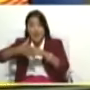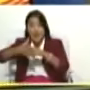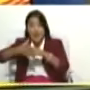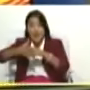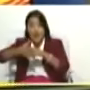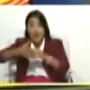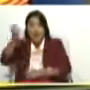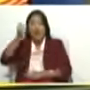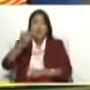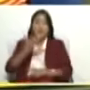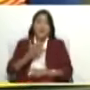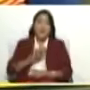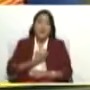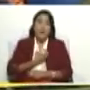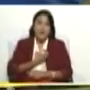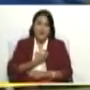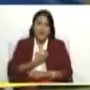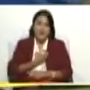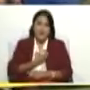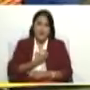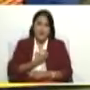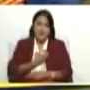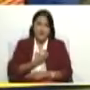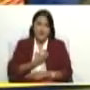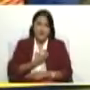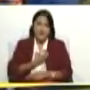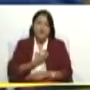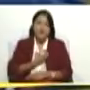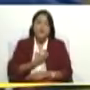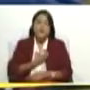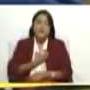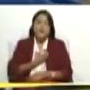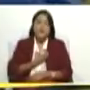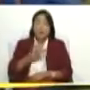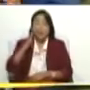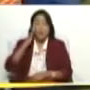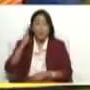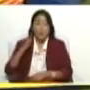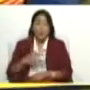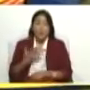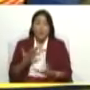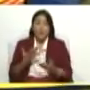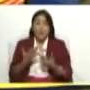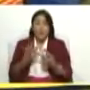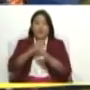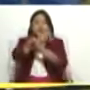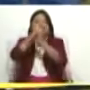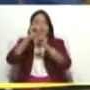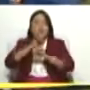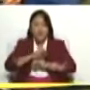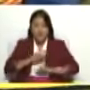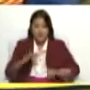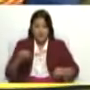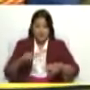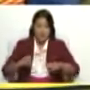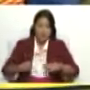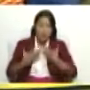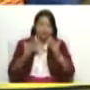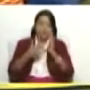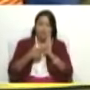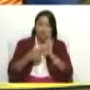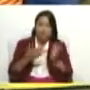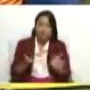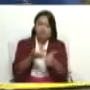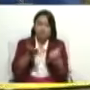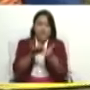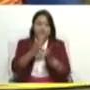han obtenido ustedes de tener una medalla bueno es la mayor motivación la